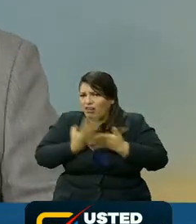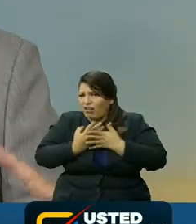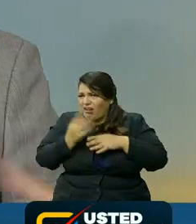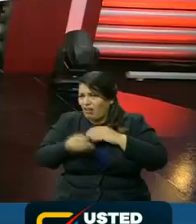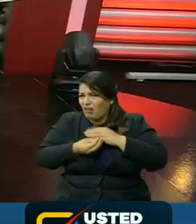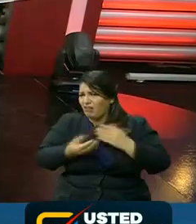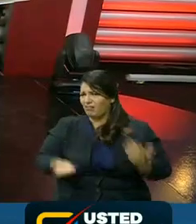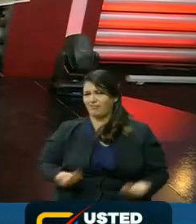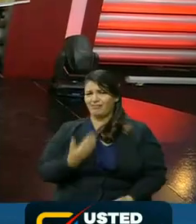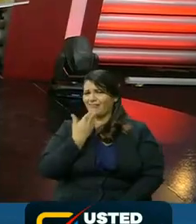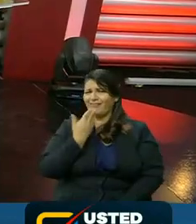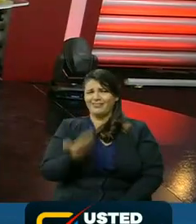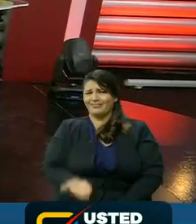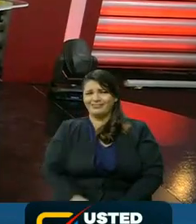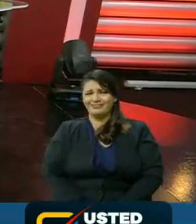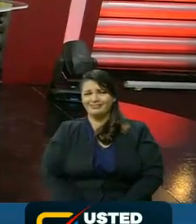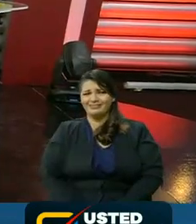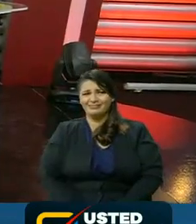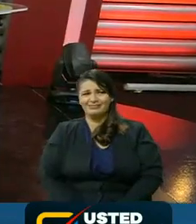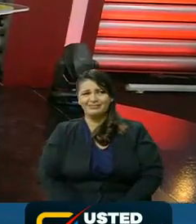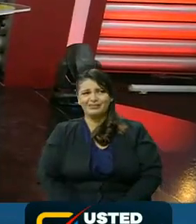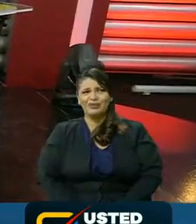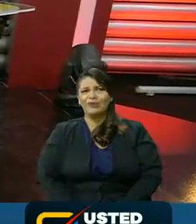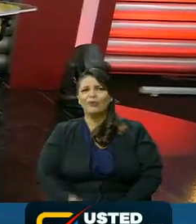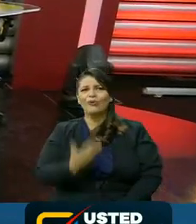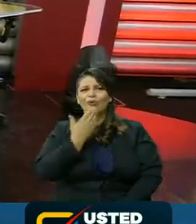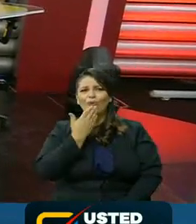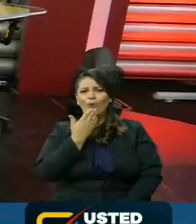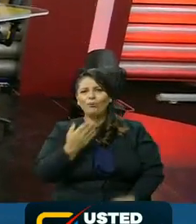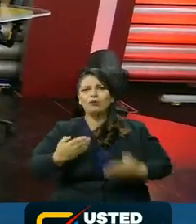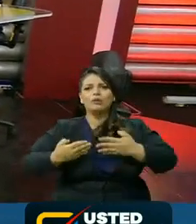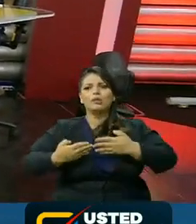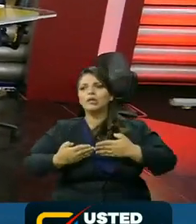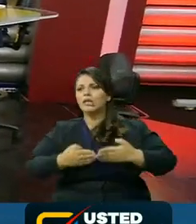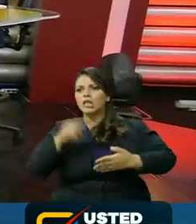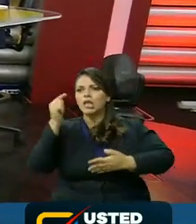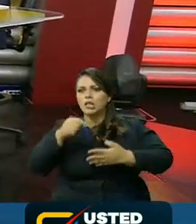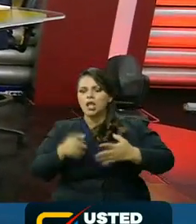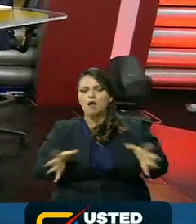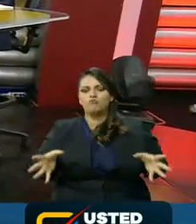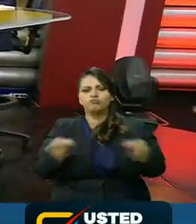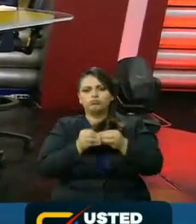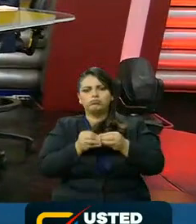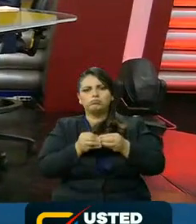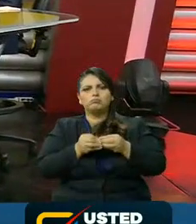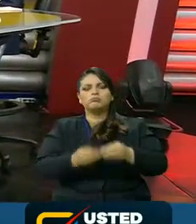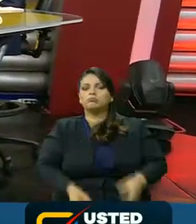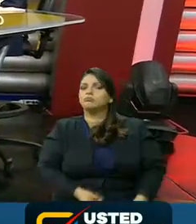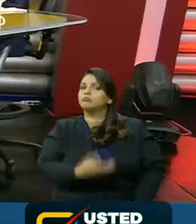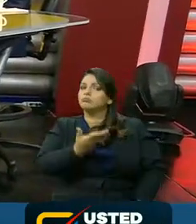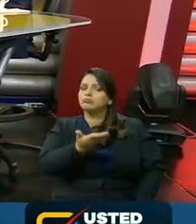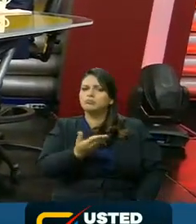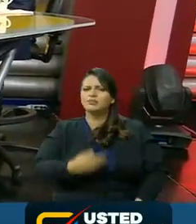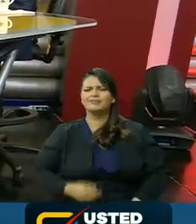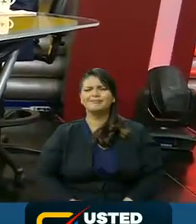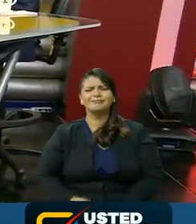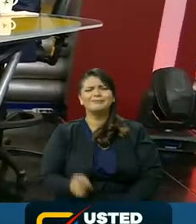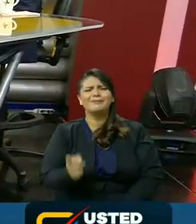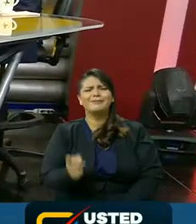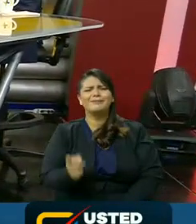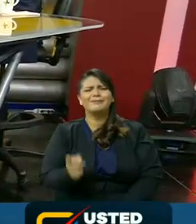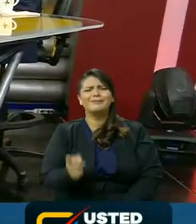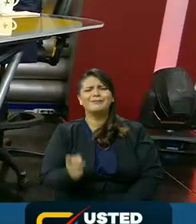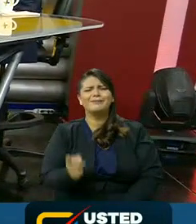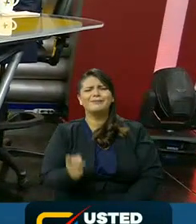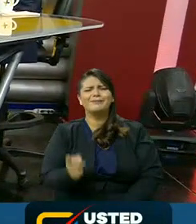para una sola falta? Es que no puede haber una acumulación de delitos en esa forma que está planteándose. Pero si hay lo que hay ahora, si yo atropello a